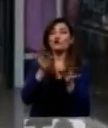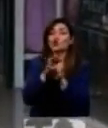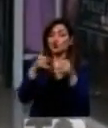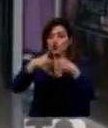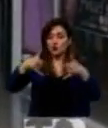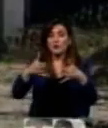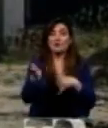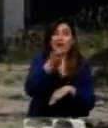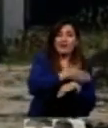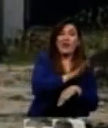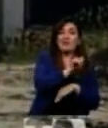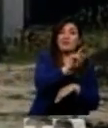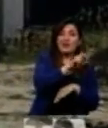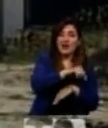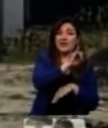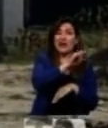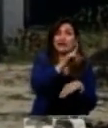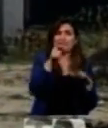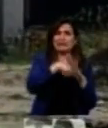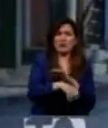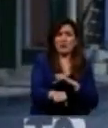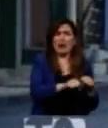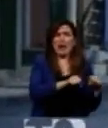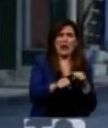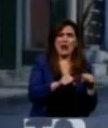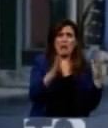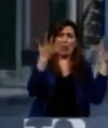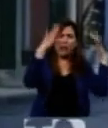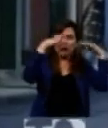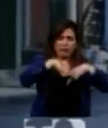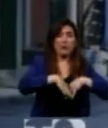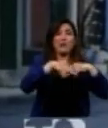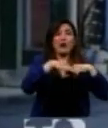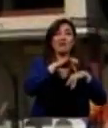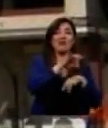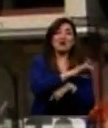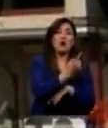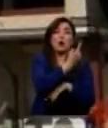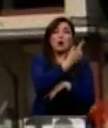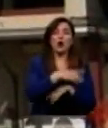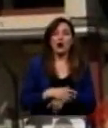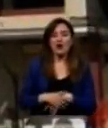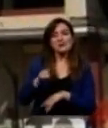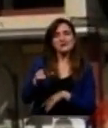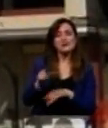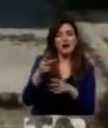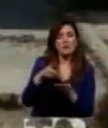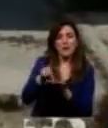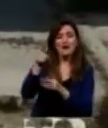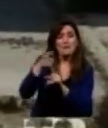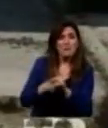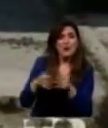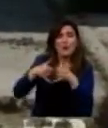locales que se ubicaban en Tarqui, zona mayormente afectada por el terremoto que hoy luce desolada. La caída en los precios de los alquileres